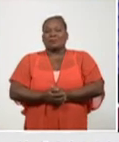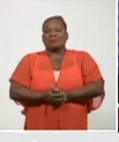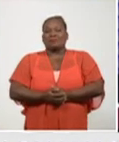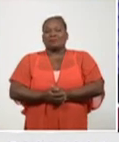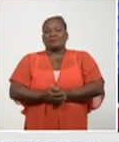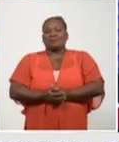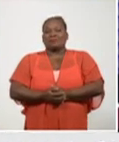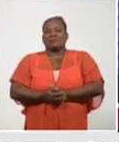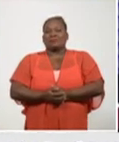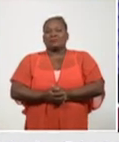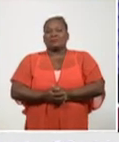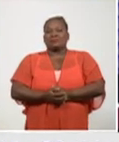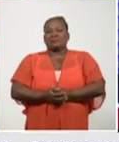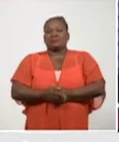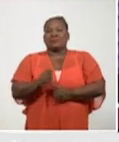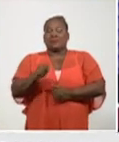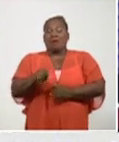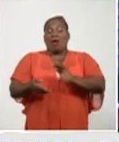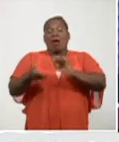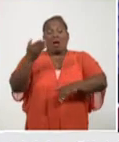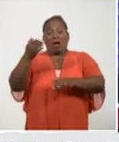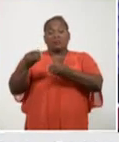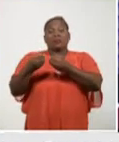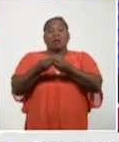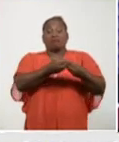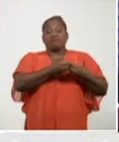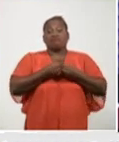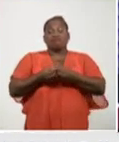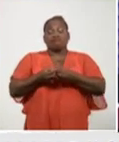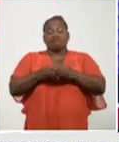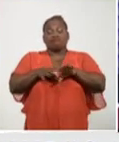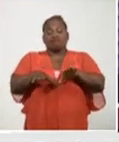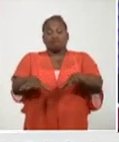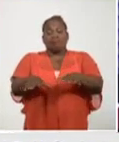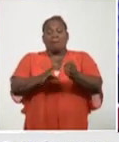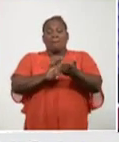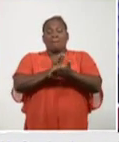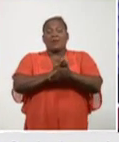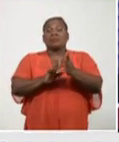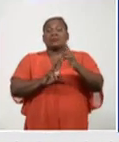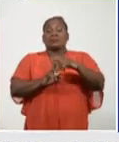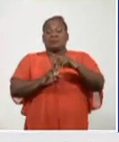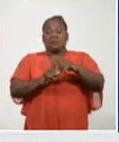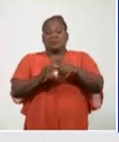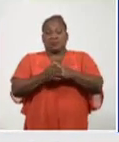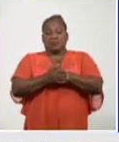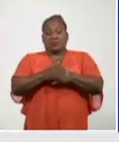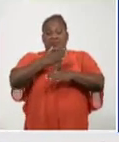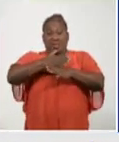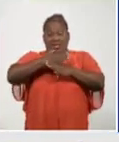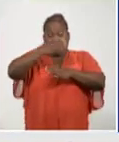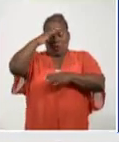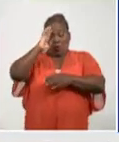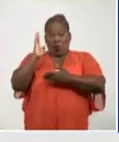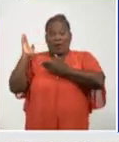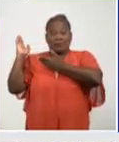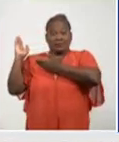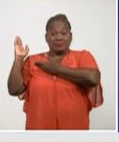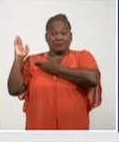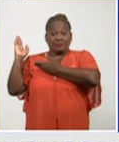conllevaron a esta alta transmisión en Matanzas. En el caso de Santiago de Cuba,